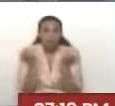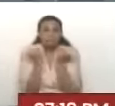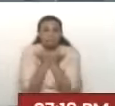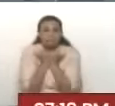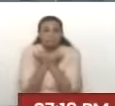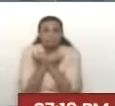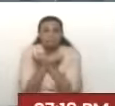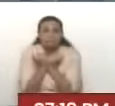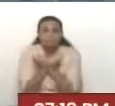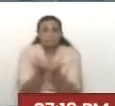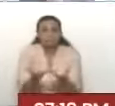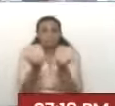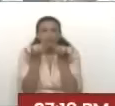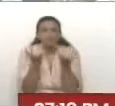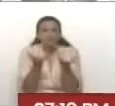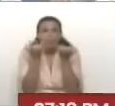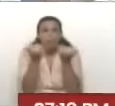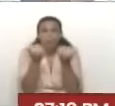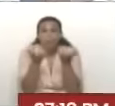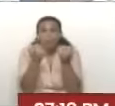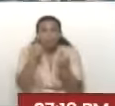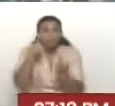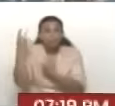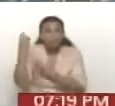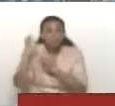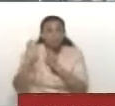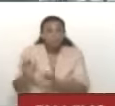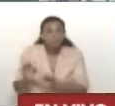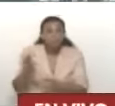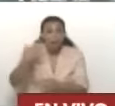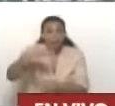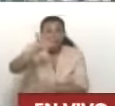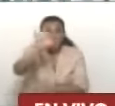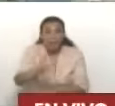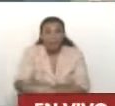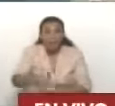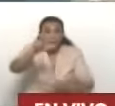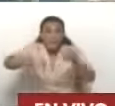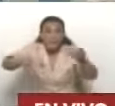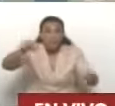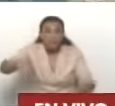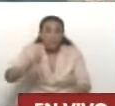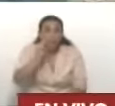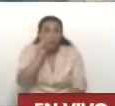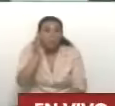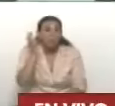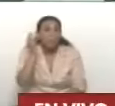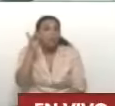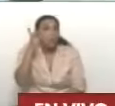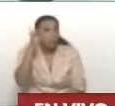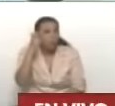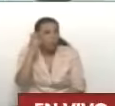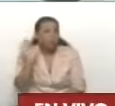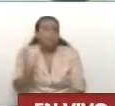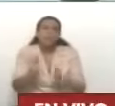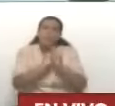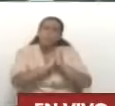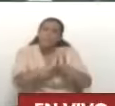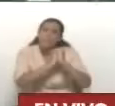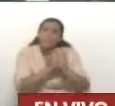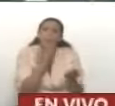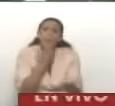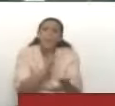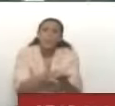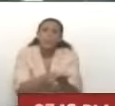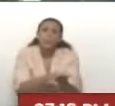el espacio. Ahí escuché a los pastores, a las pastoras, sus peticiones,